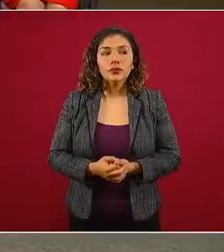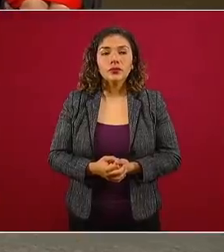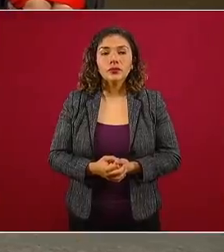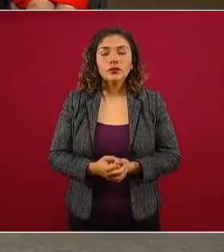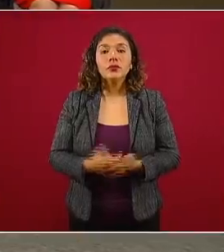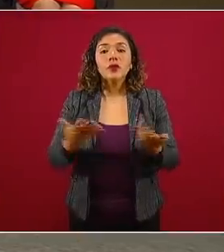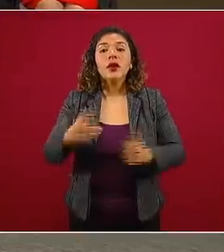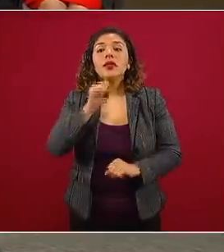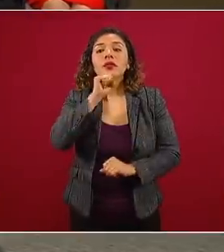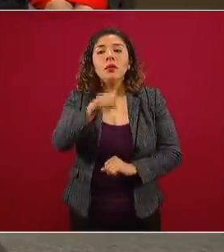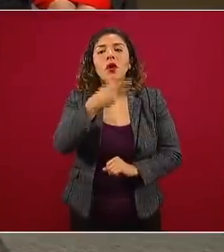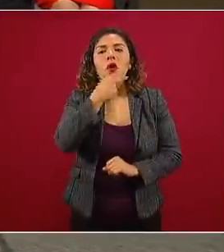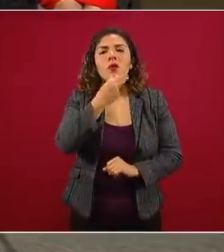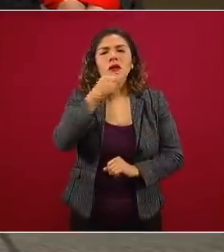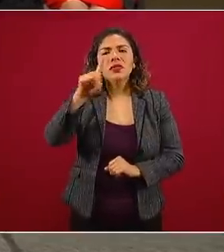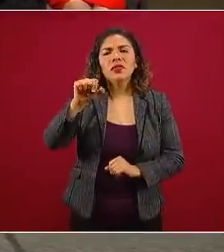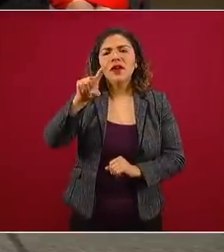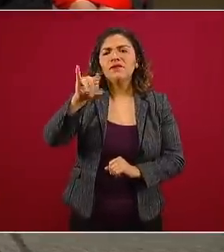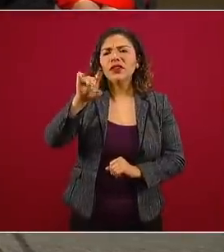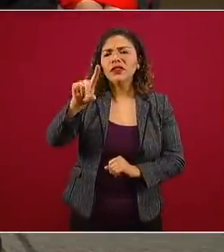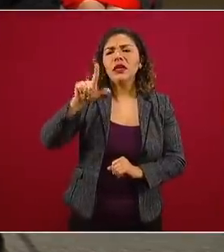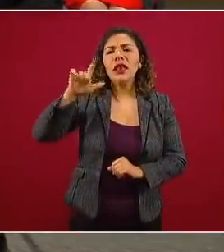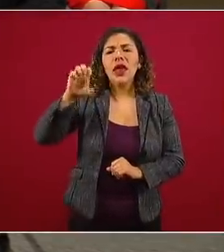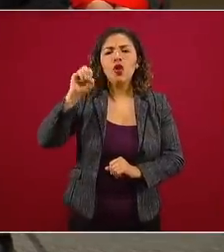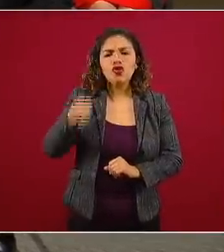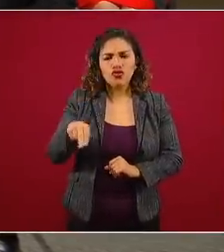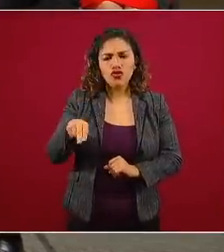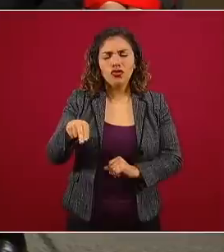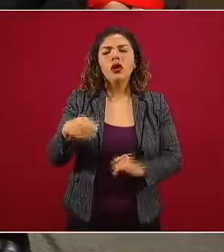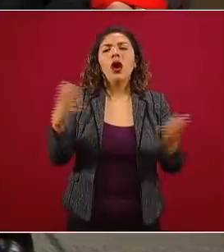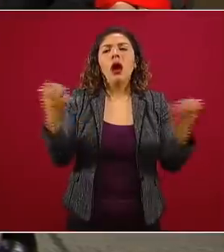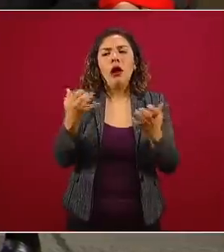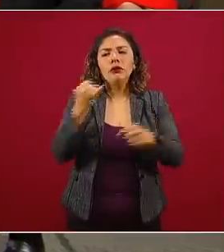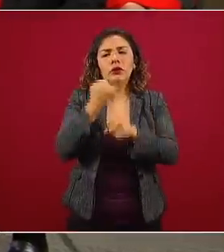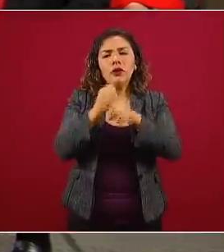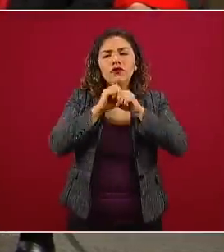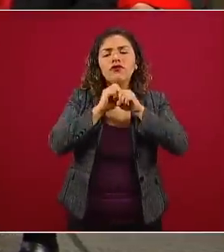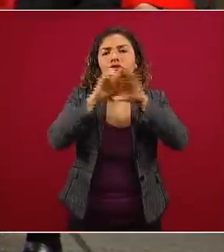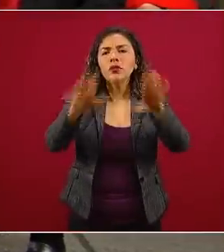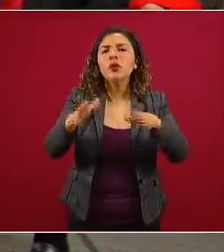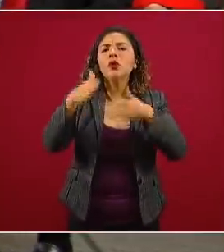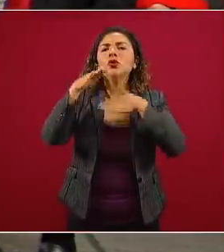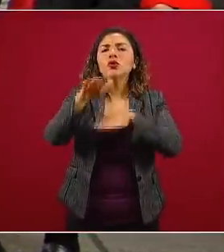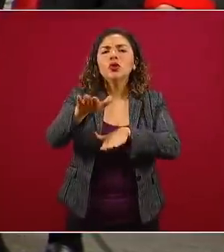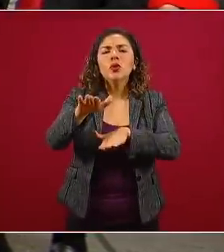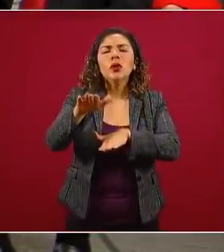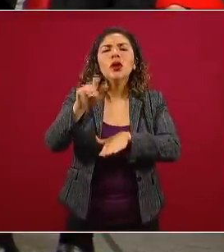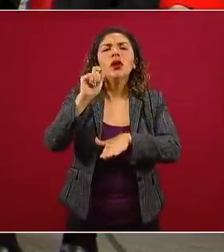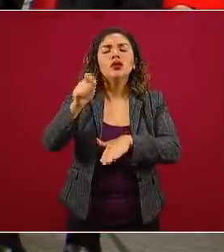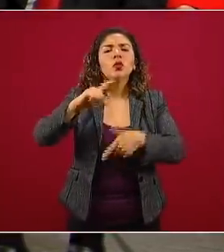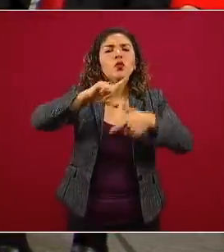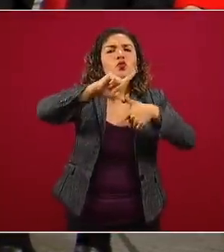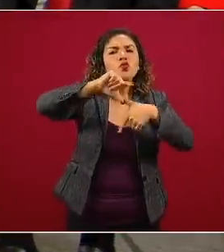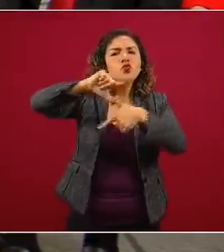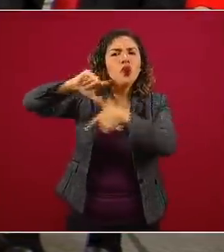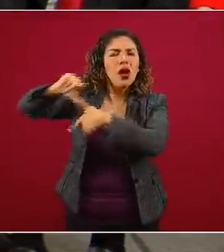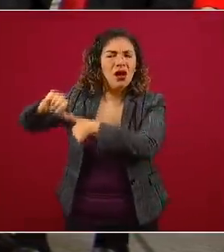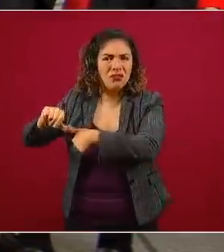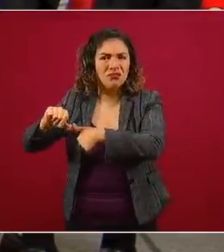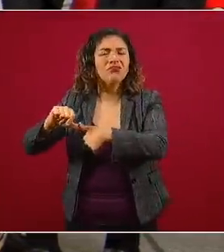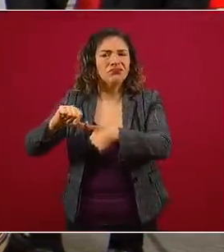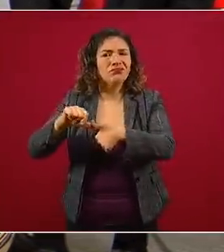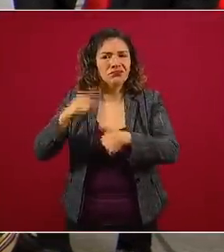de abril león nos va a informar sobre él el huracán los